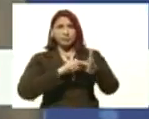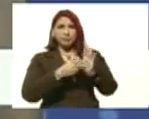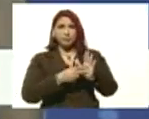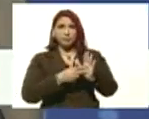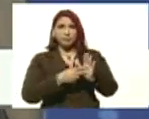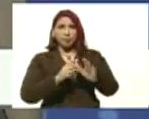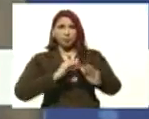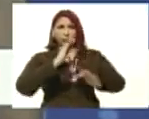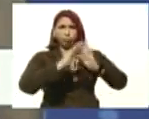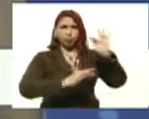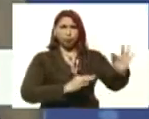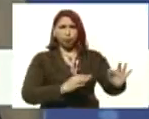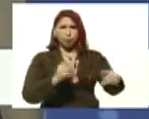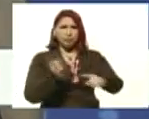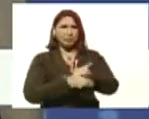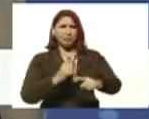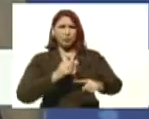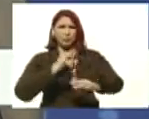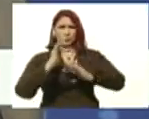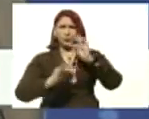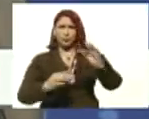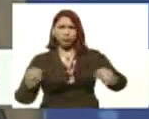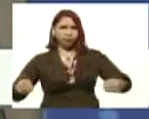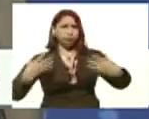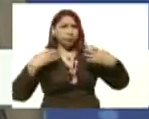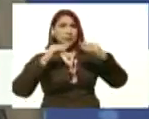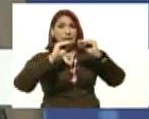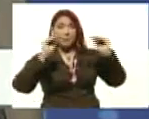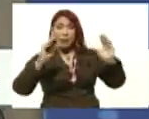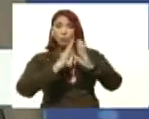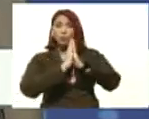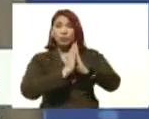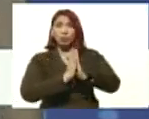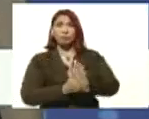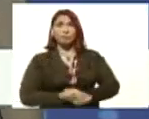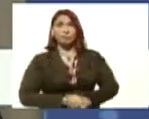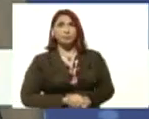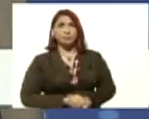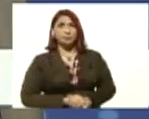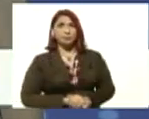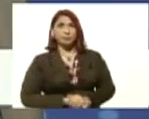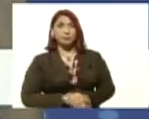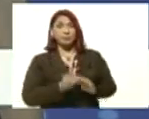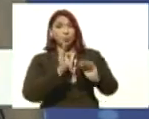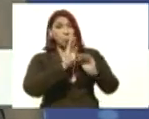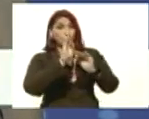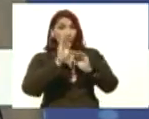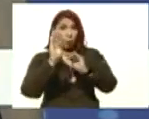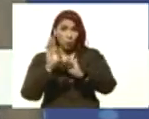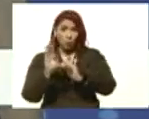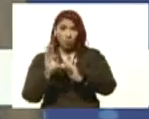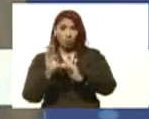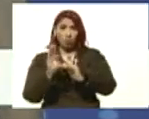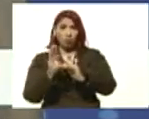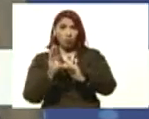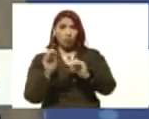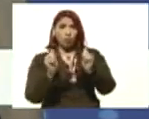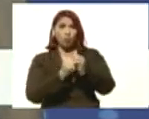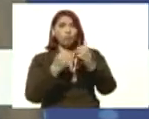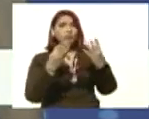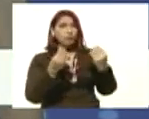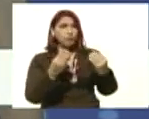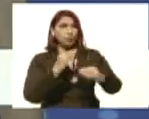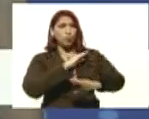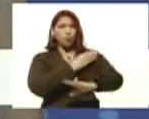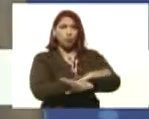muy rápido y contagia mucho. Por eso el llamado es a preservar con mucha fuerza, con